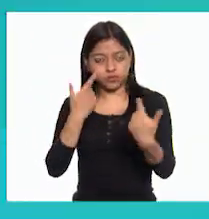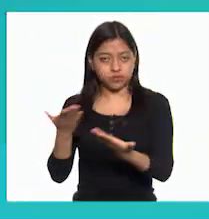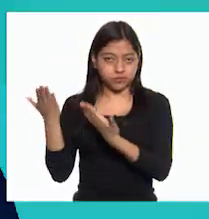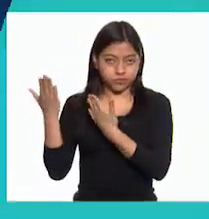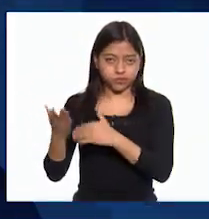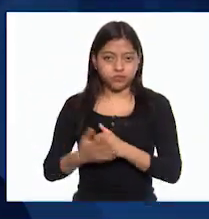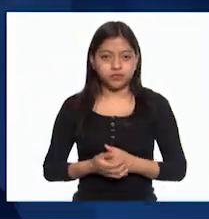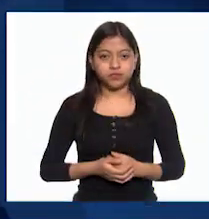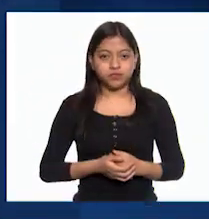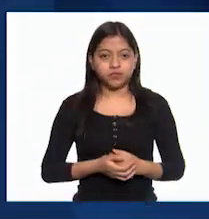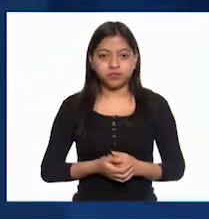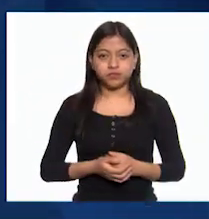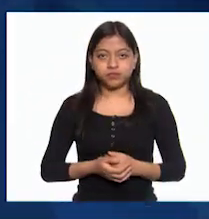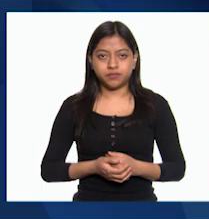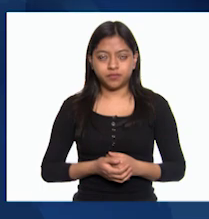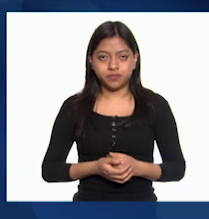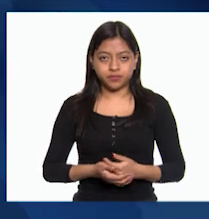leer,